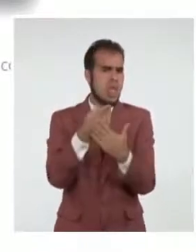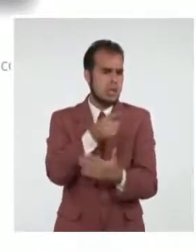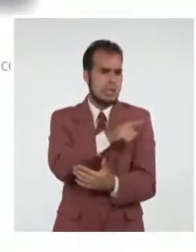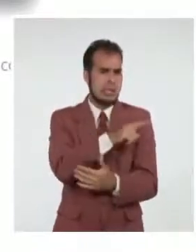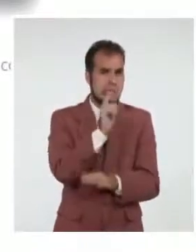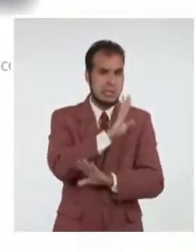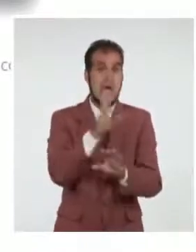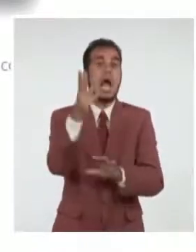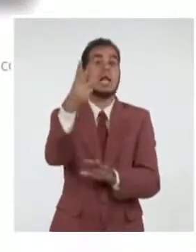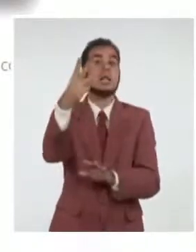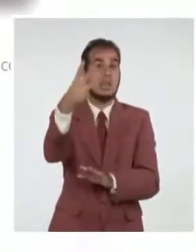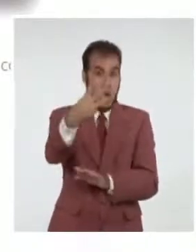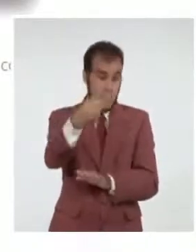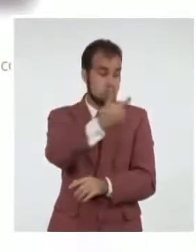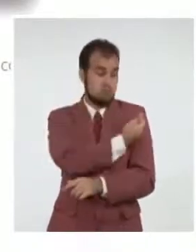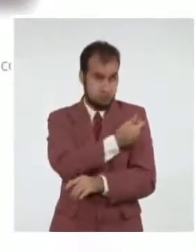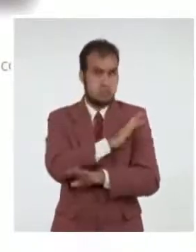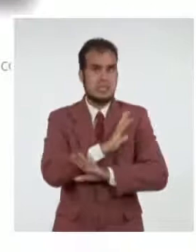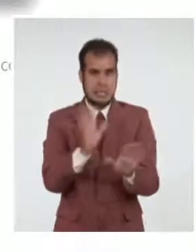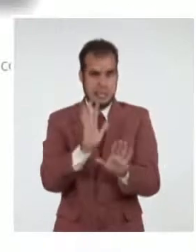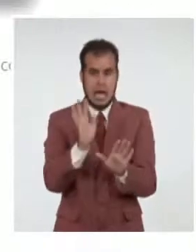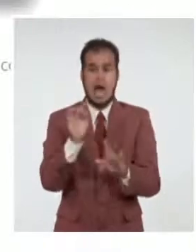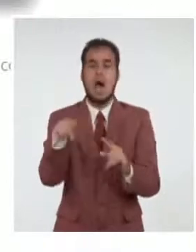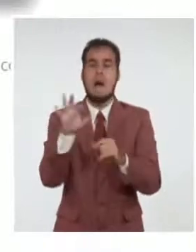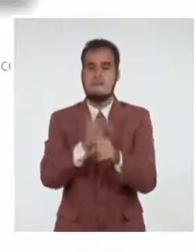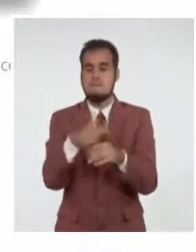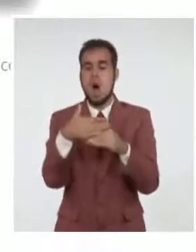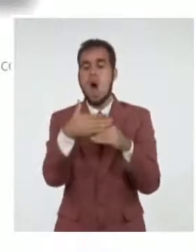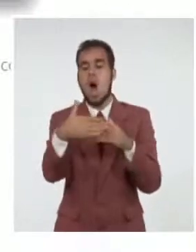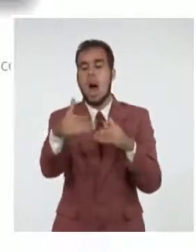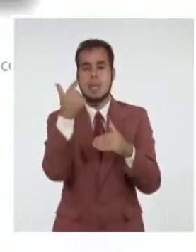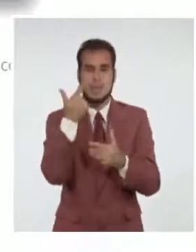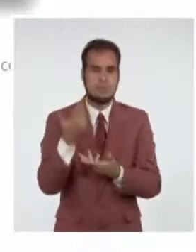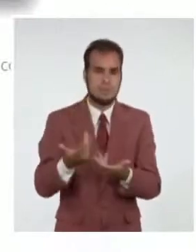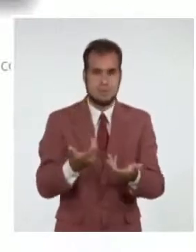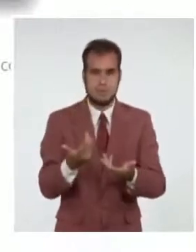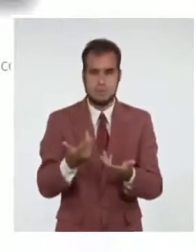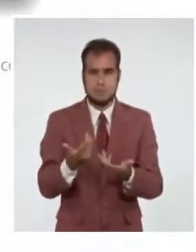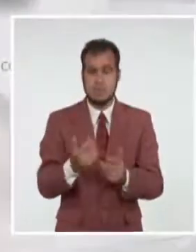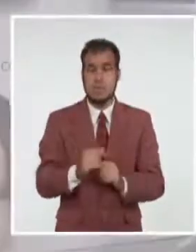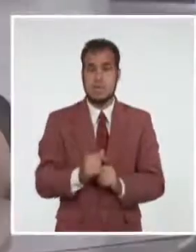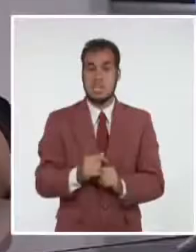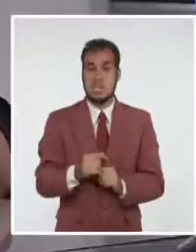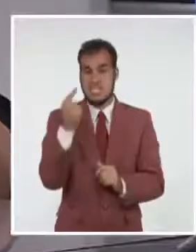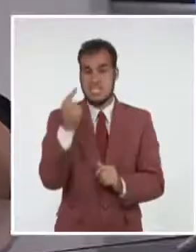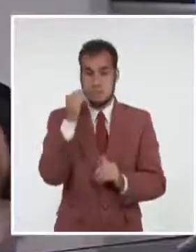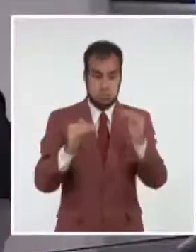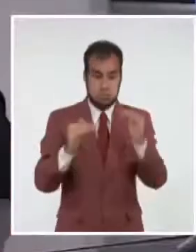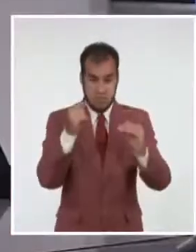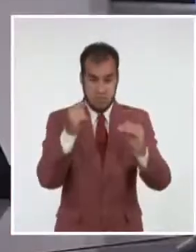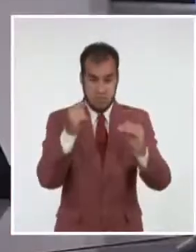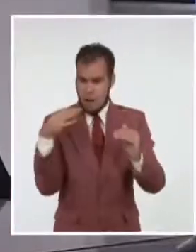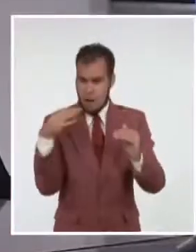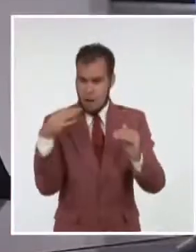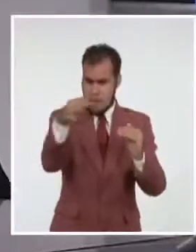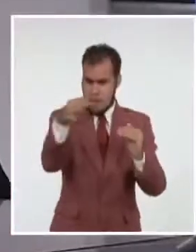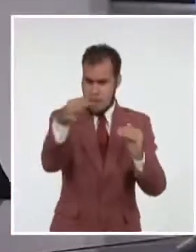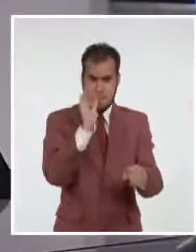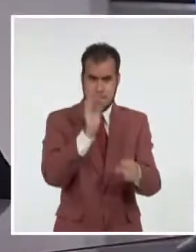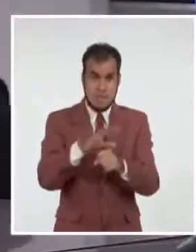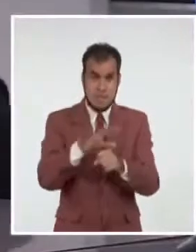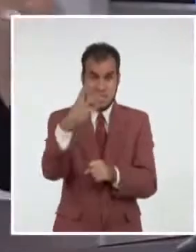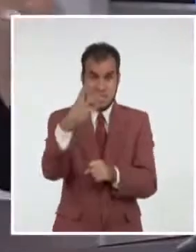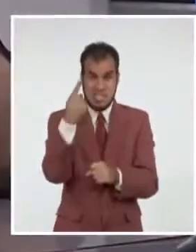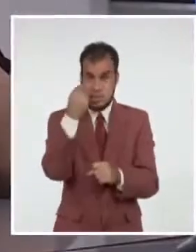dosis. Y entonces yo le decía siempre al doctor Durán que eso va variando. Cuando hay muchos municipios que entran en tercera dosis, nos disparamos en